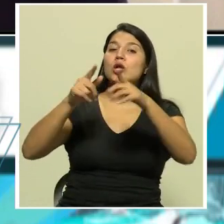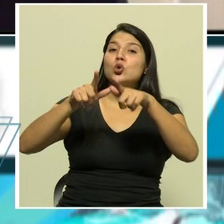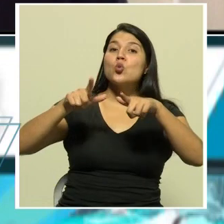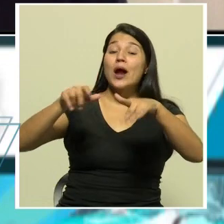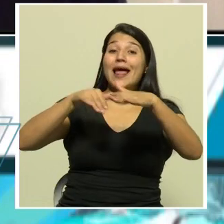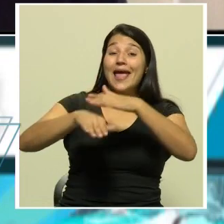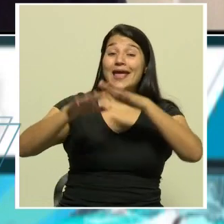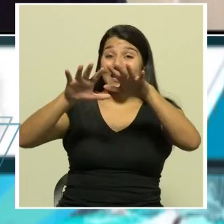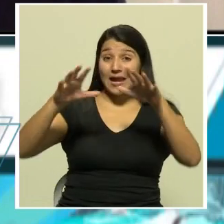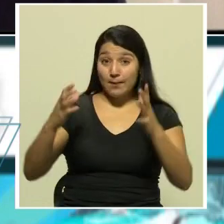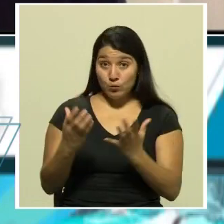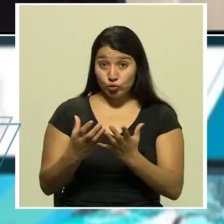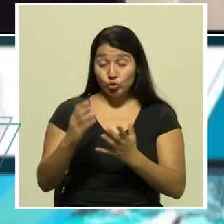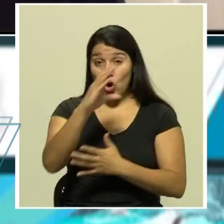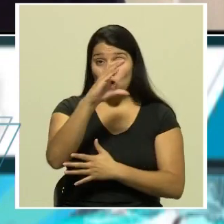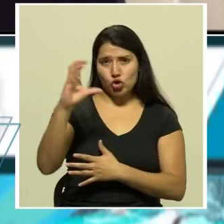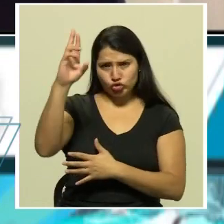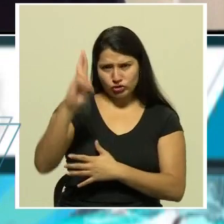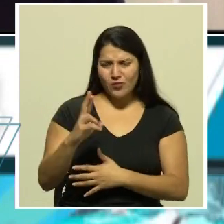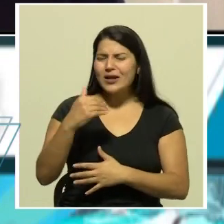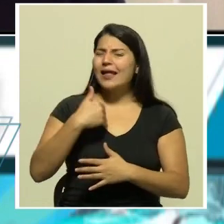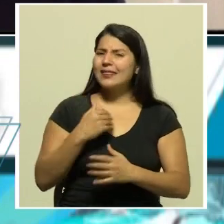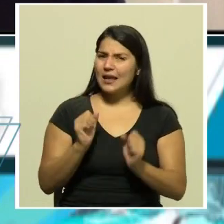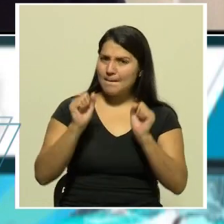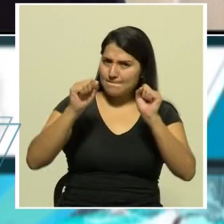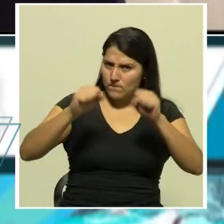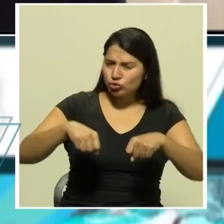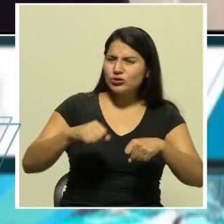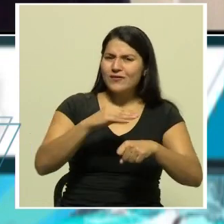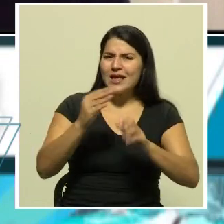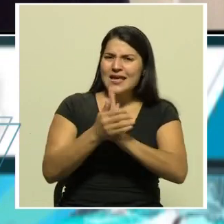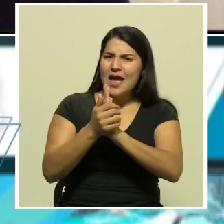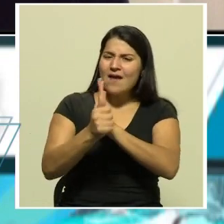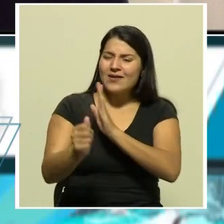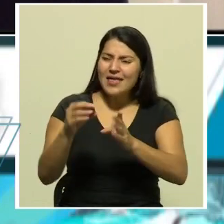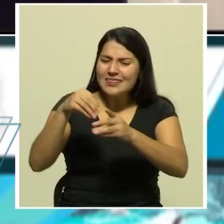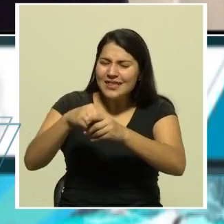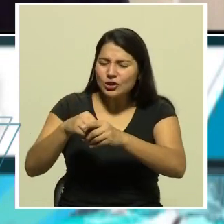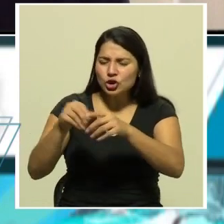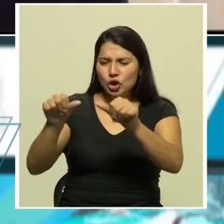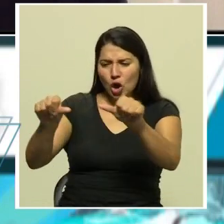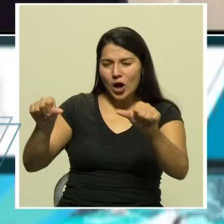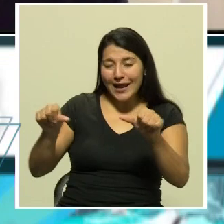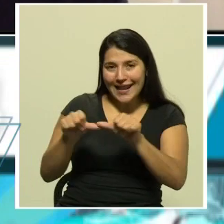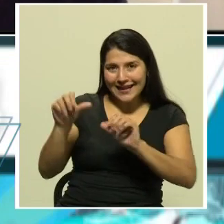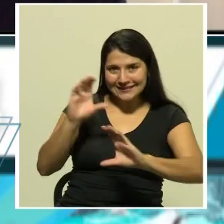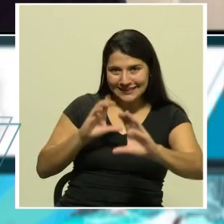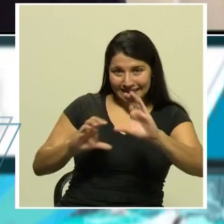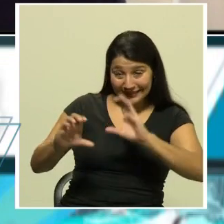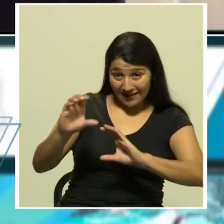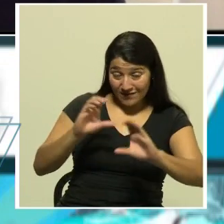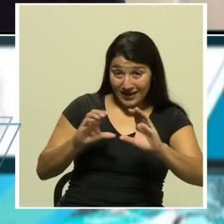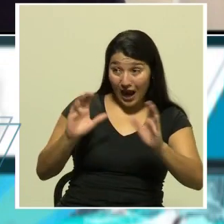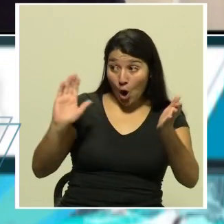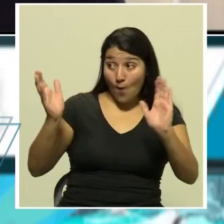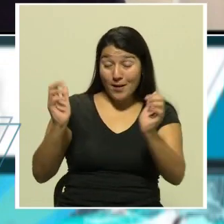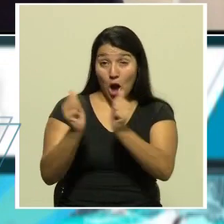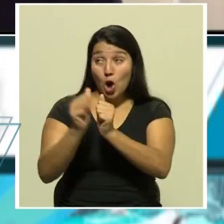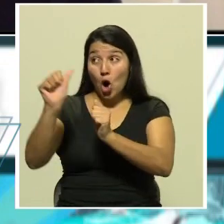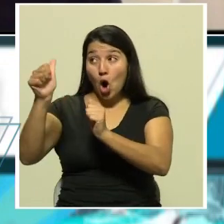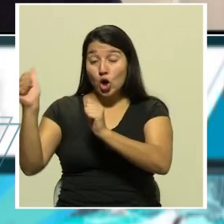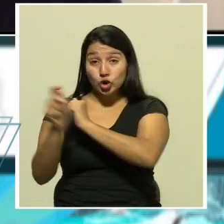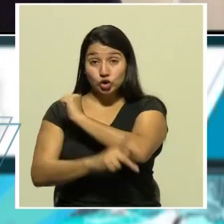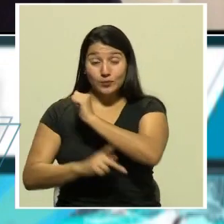tiene unas posibilidades y unas potencias dentro del área científica en general con respecto a otros países de la región,